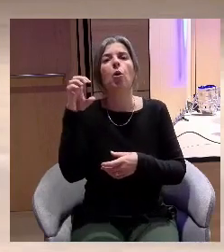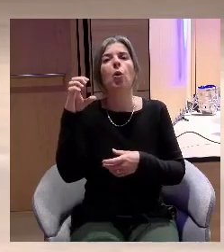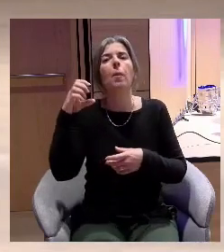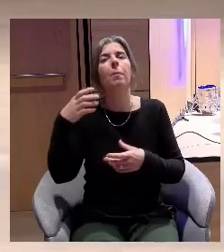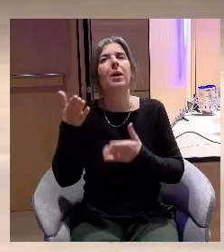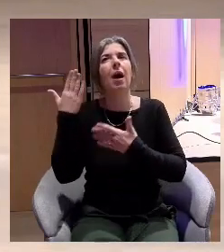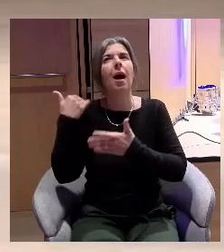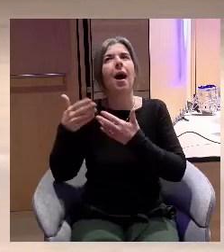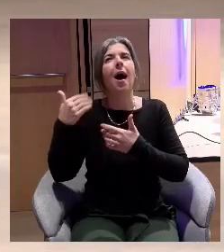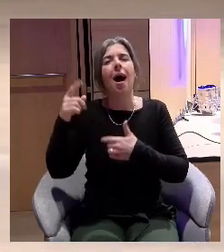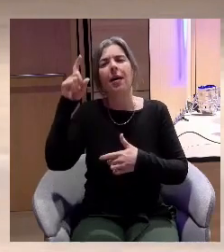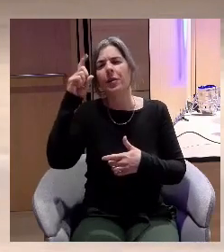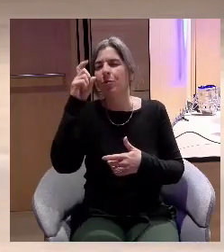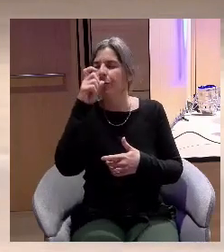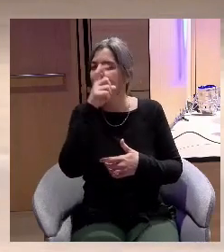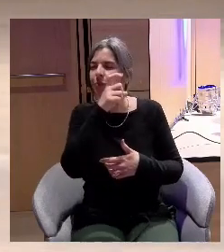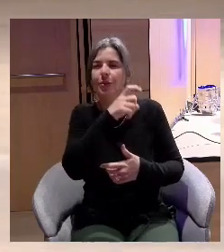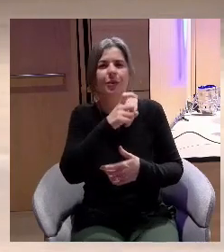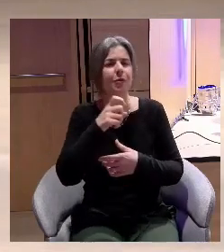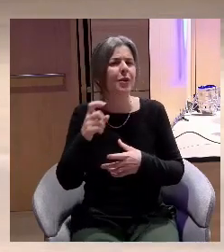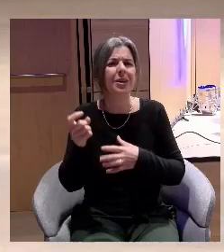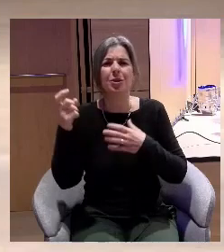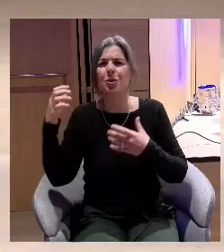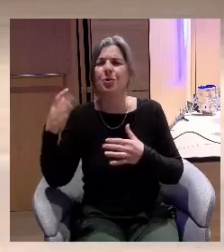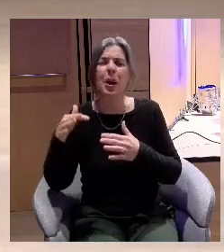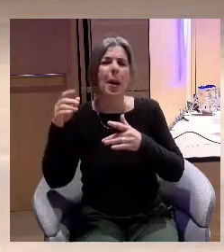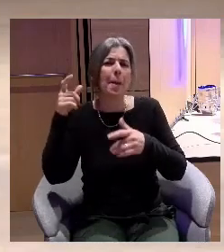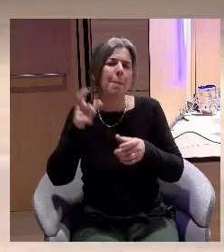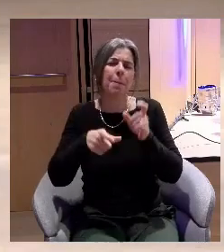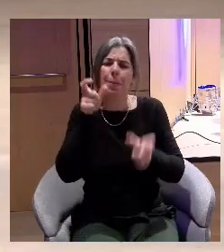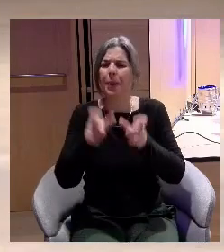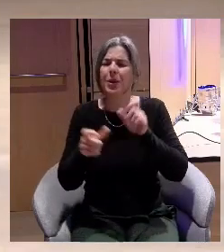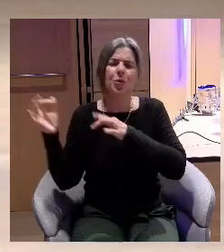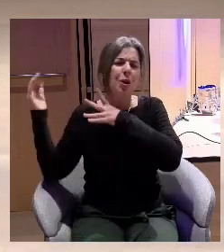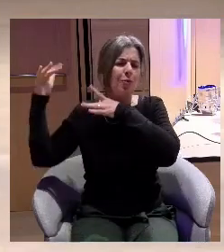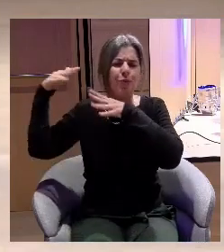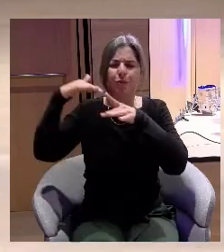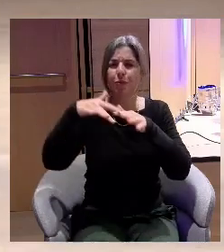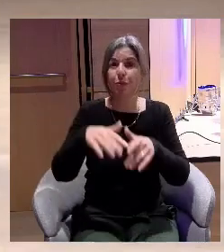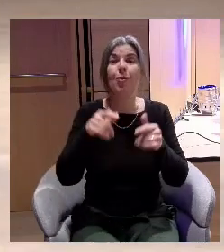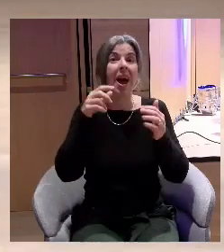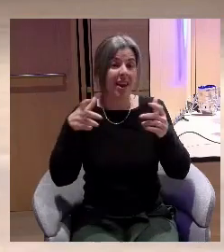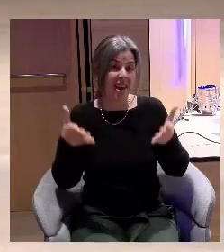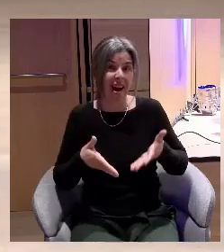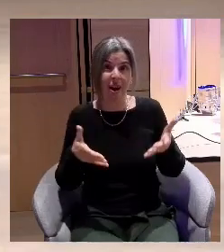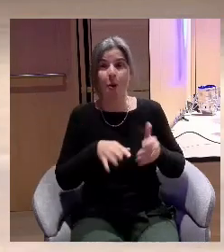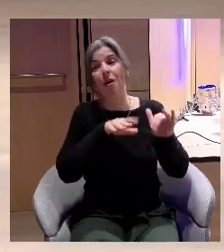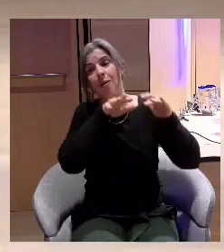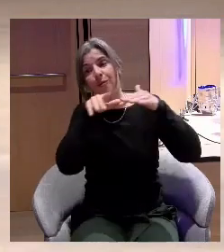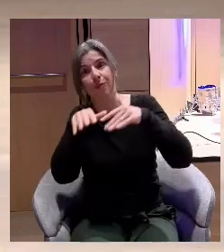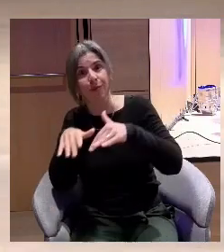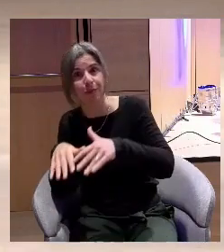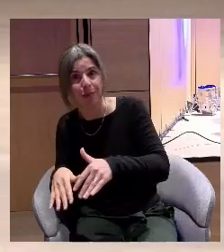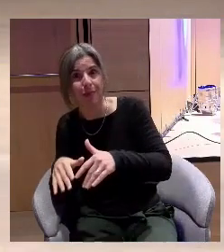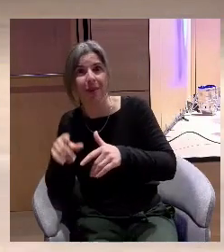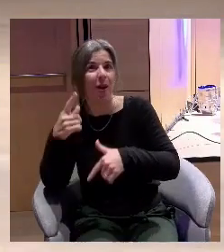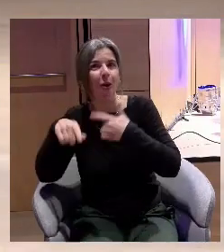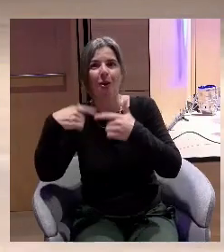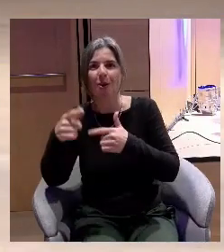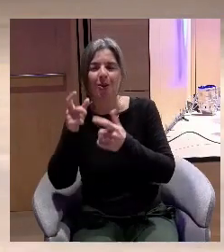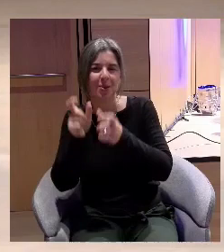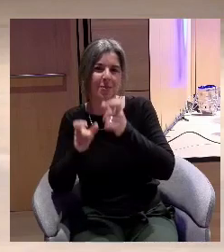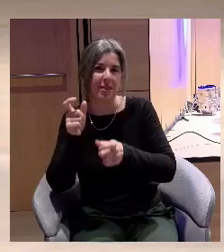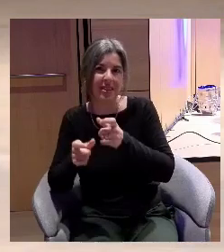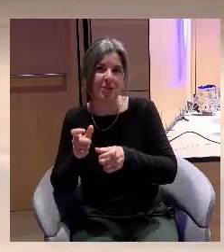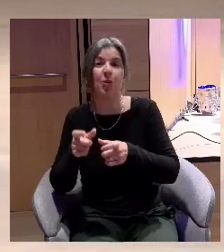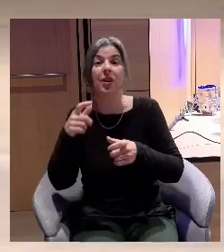tuvo, medio país migró a Venezuela, ahora media Venezuela ha migrado a Colombia, pero terminamos siendo como, sí, yo tengo un primo,